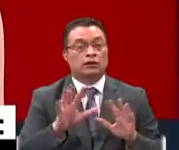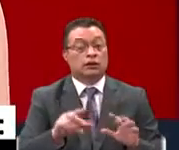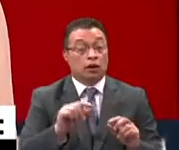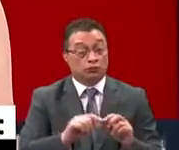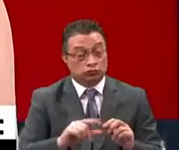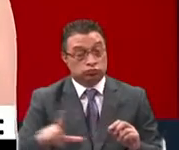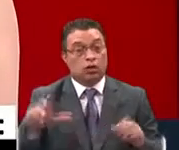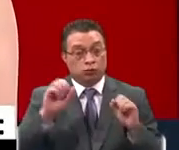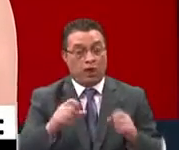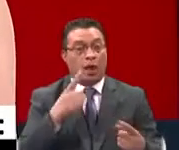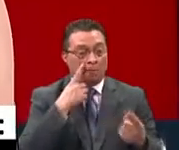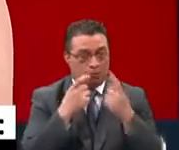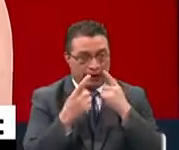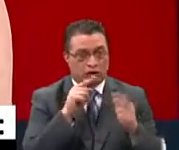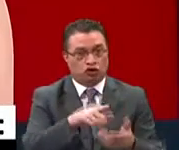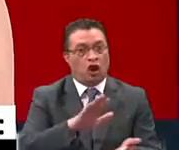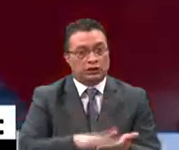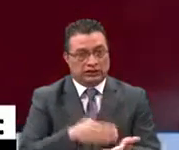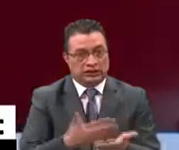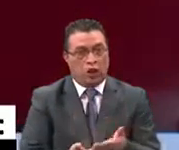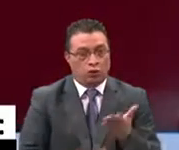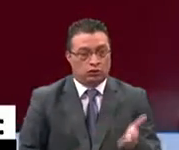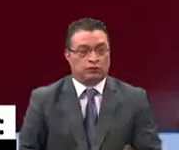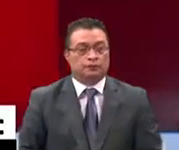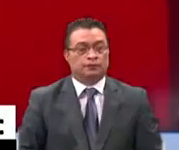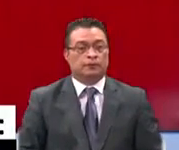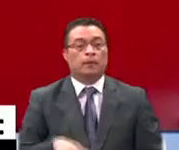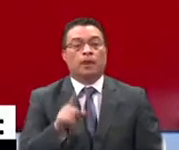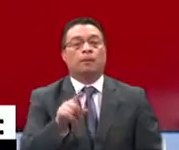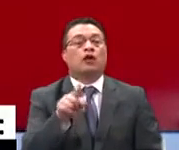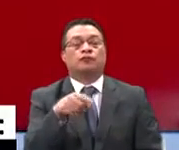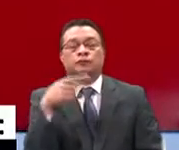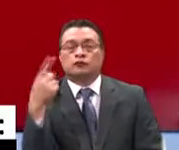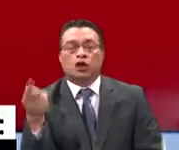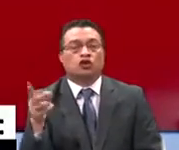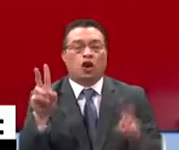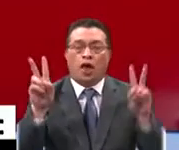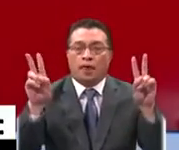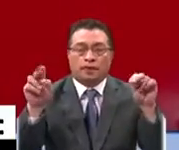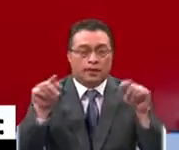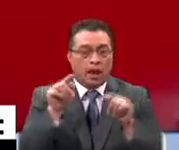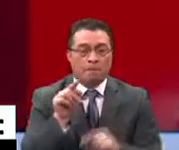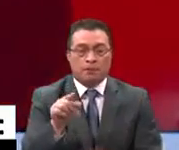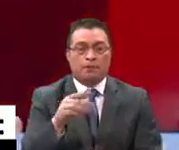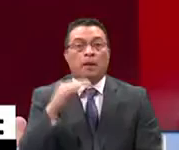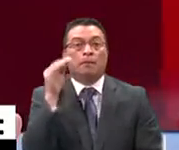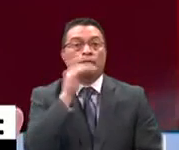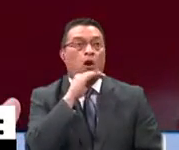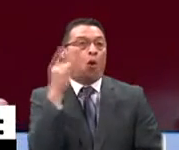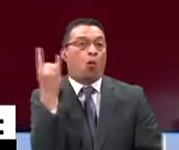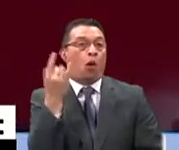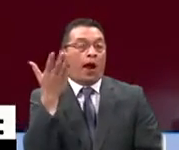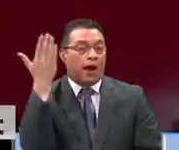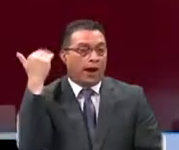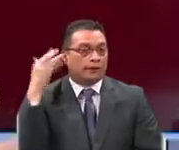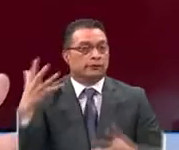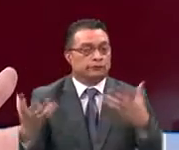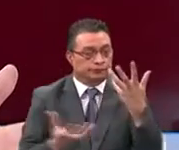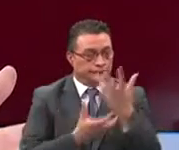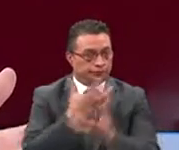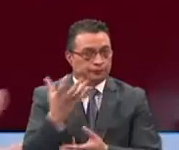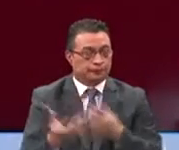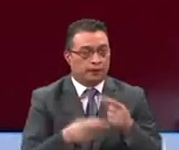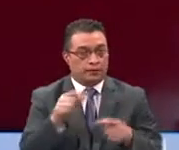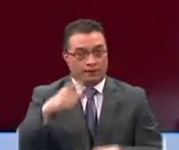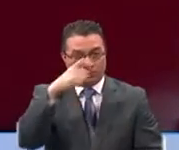puede ser riesgoso para la salud. Ministra, queremos pasar a otro tema, tiene que ver con la emergencia a raíz de los incendios que marcó